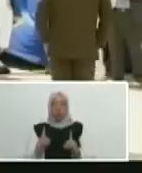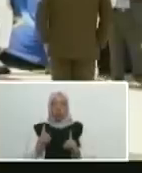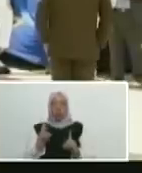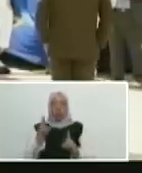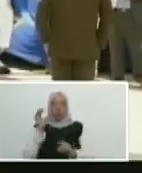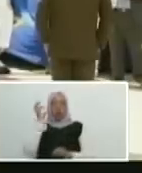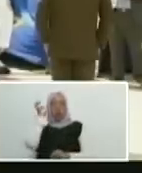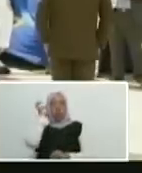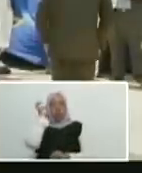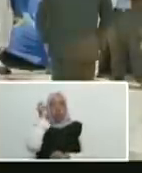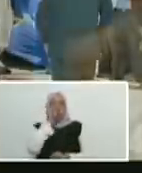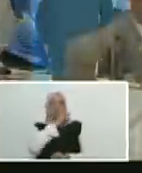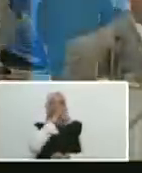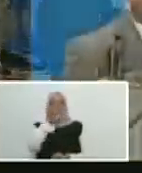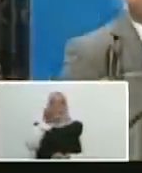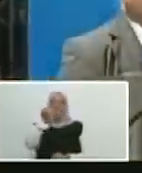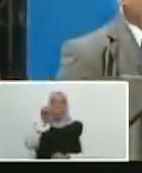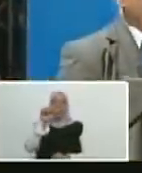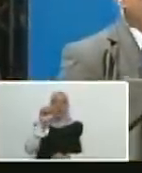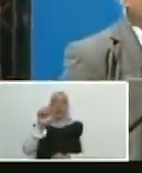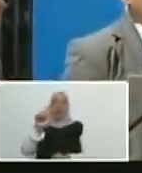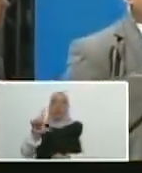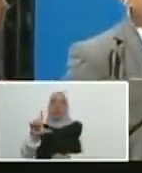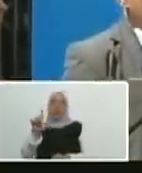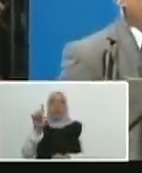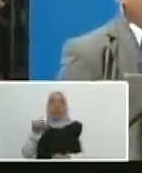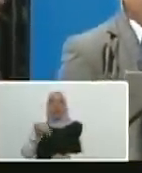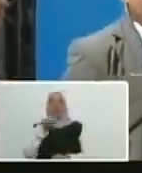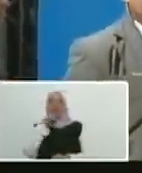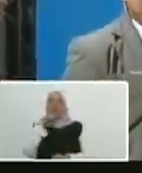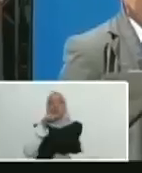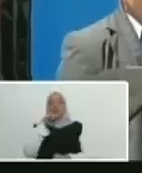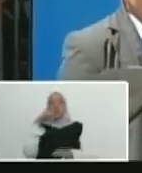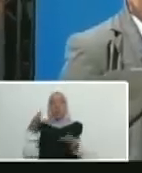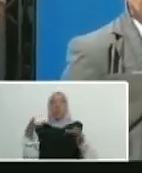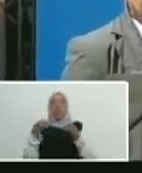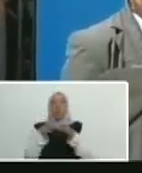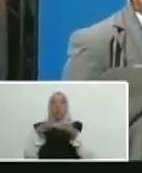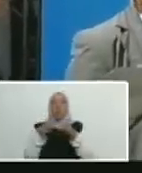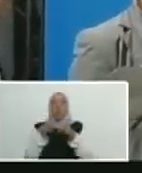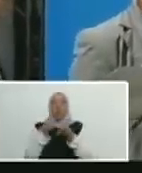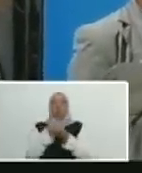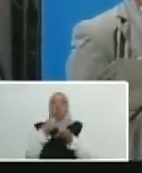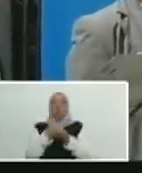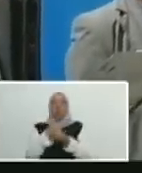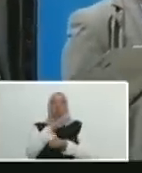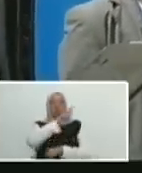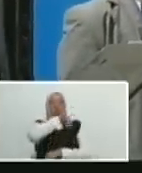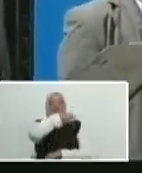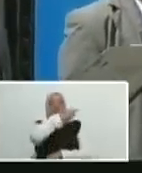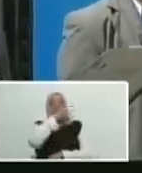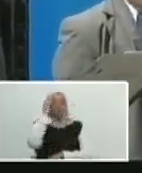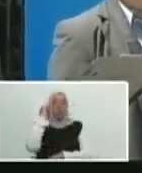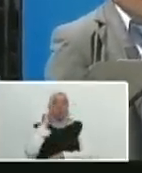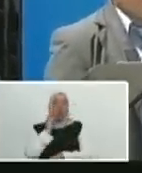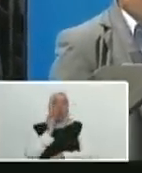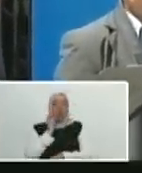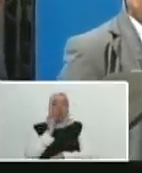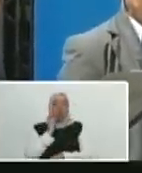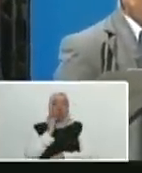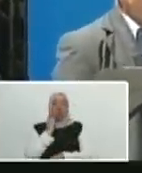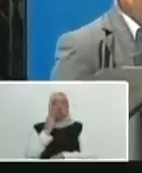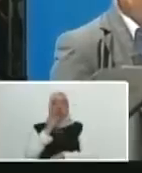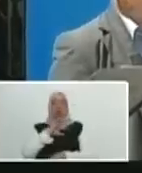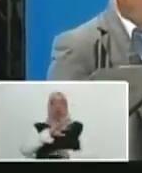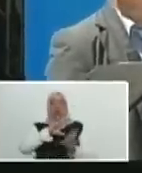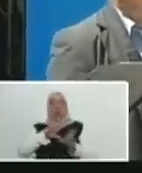almirante Neil Jesús Villamizar Sánchez, comandante general de la Armada Bolivariana, en